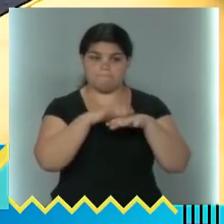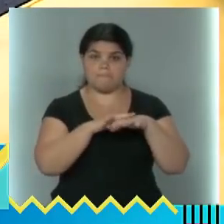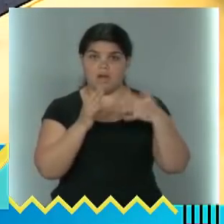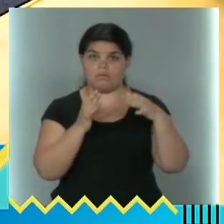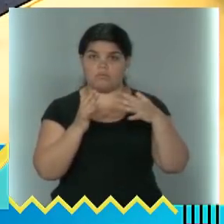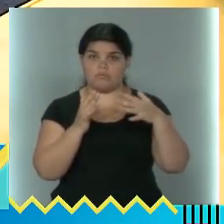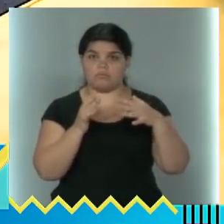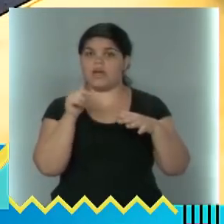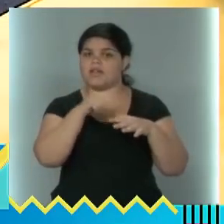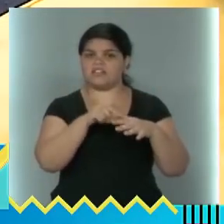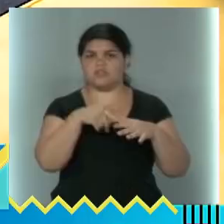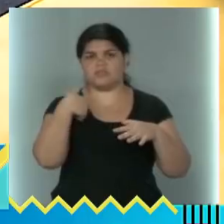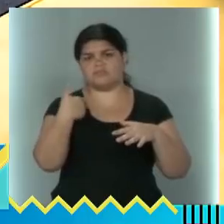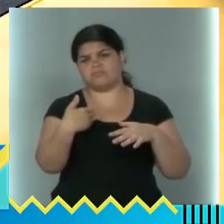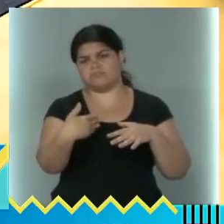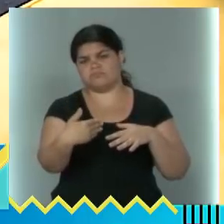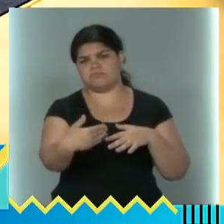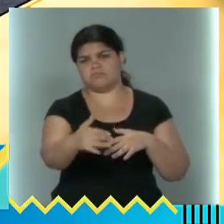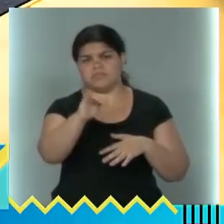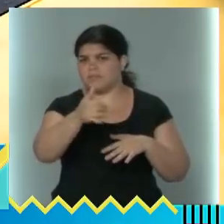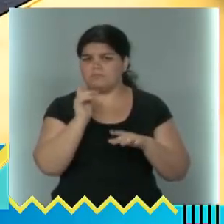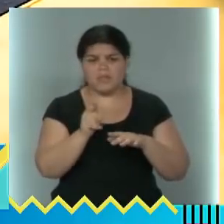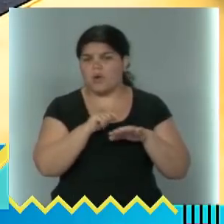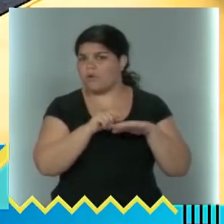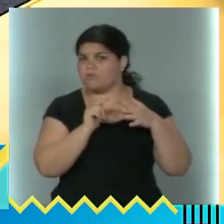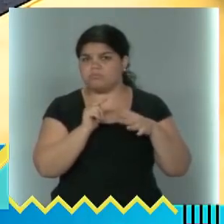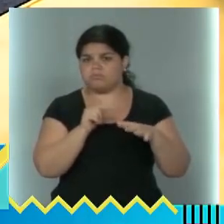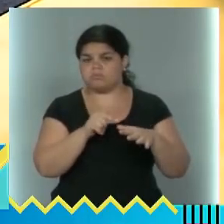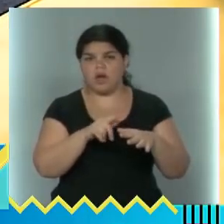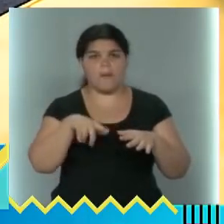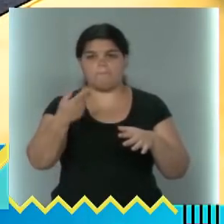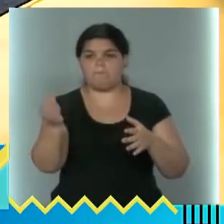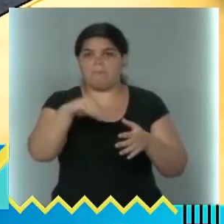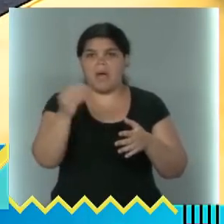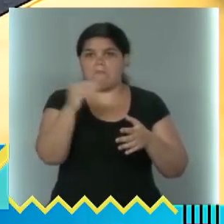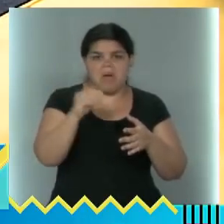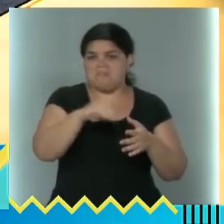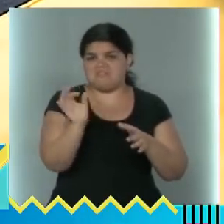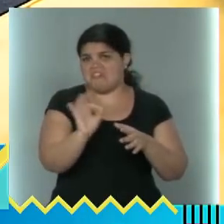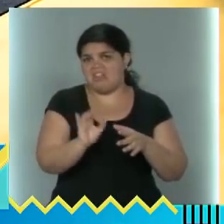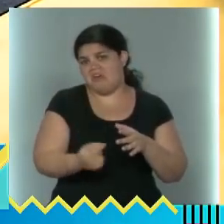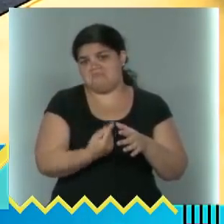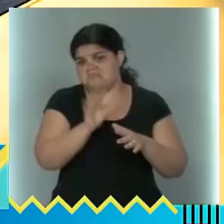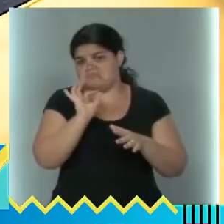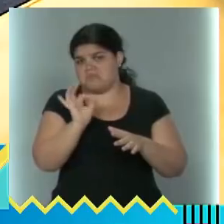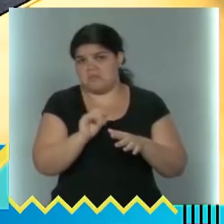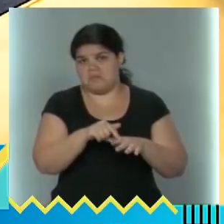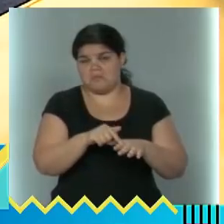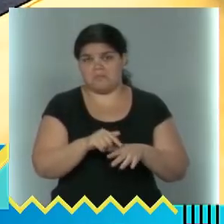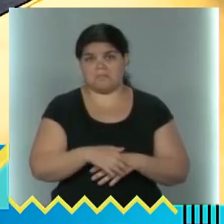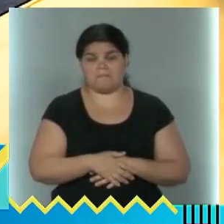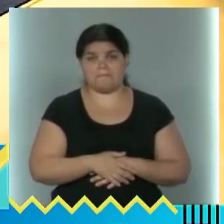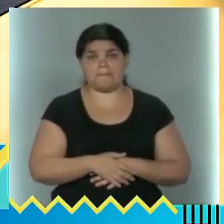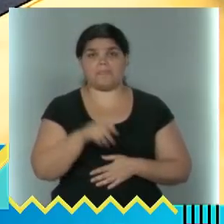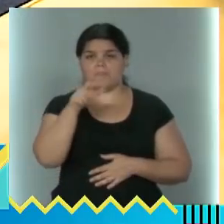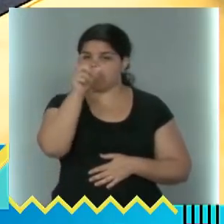temblor duró mucho tiempo, ¿no es cierto?, sin que aparecieran otros síntomas que fueran muy notables. Era una persona